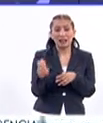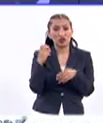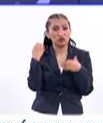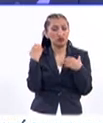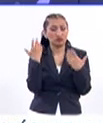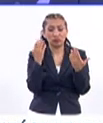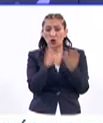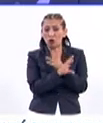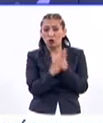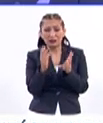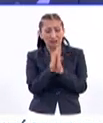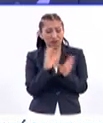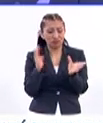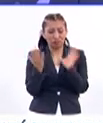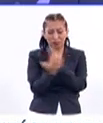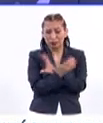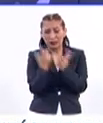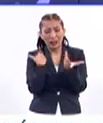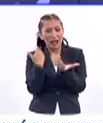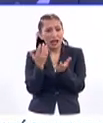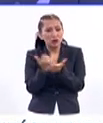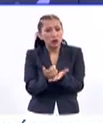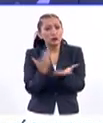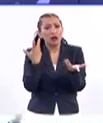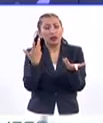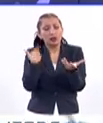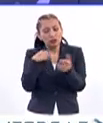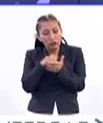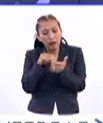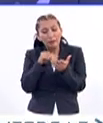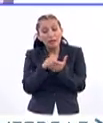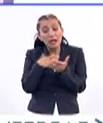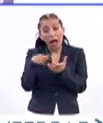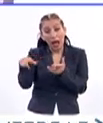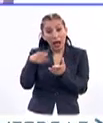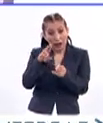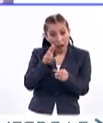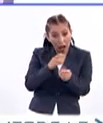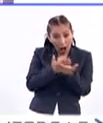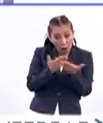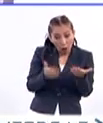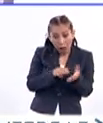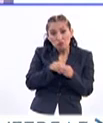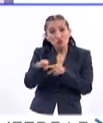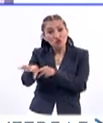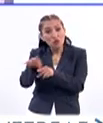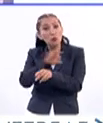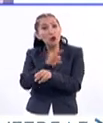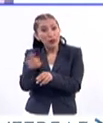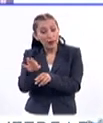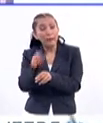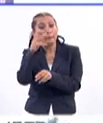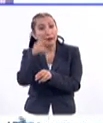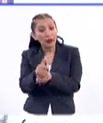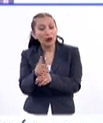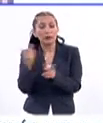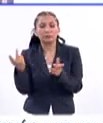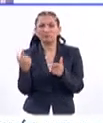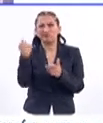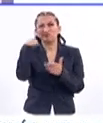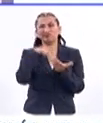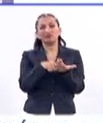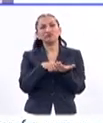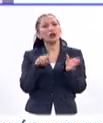360 grados que permeó y permea en la actualidad lo que es México. Y la pregunta